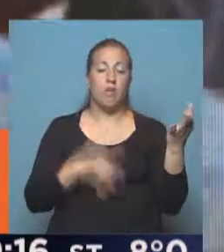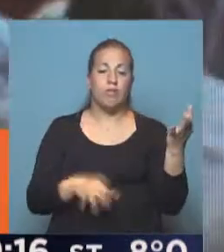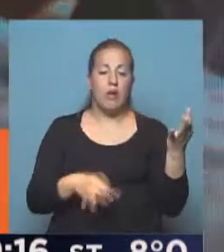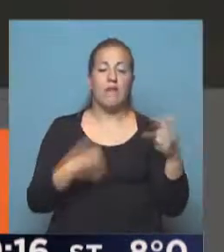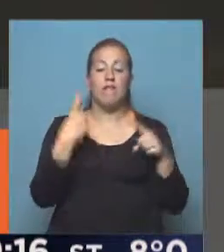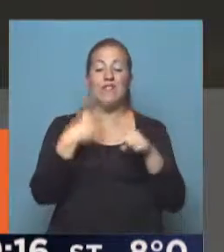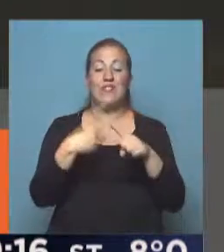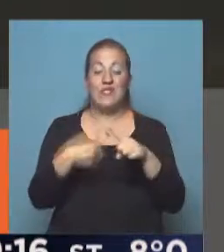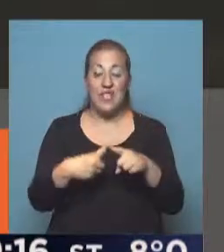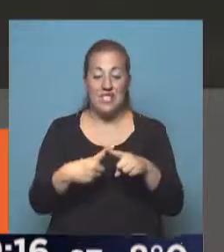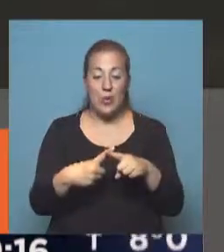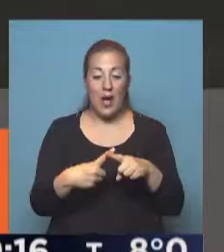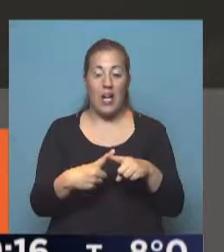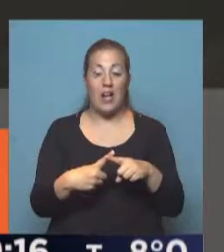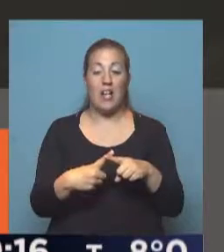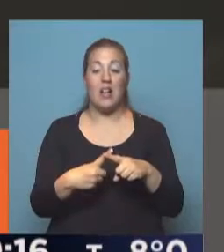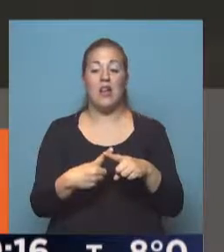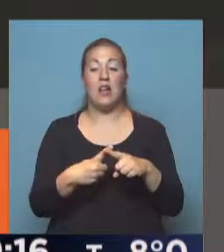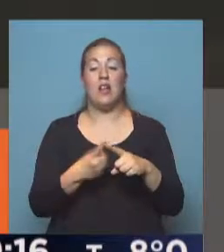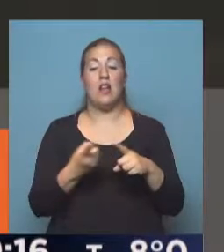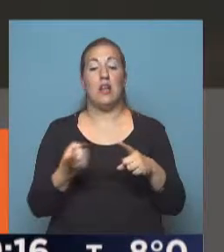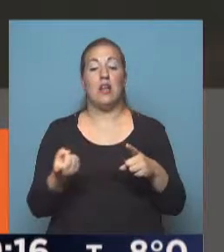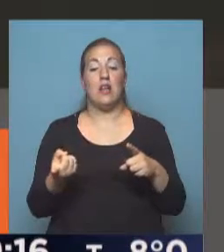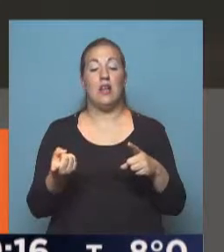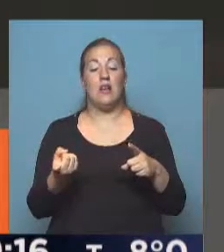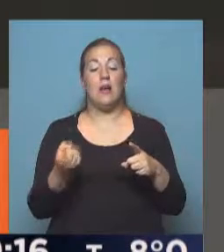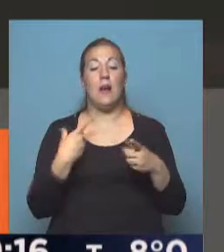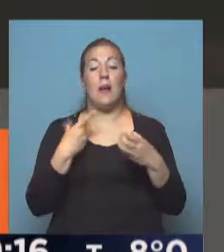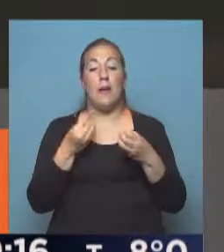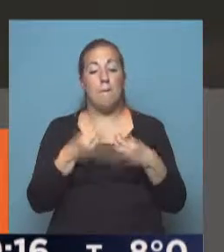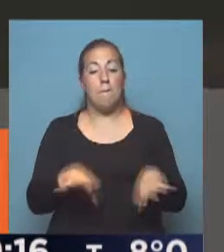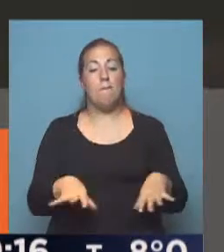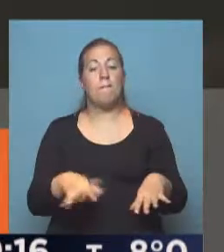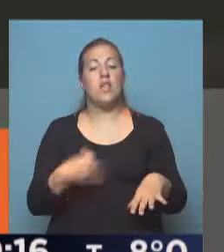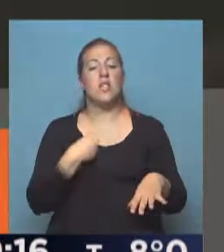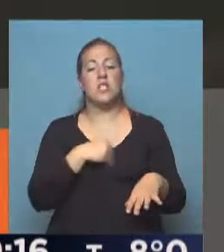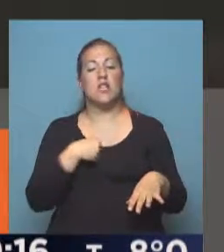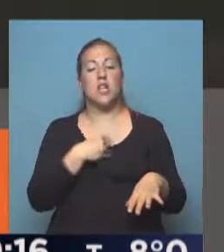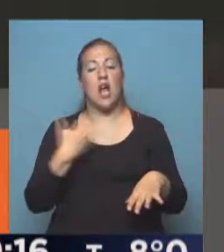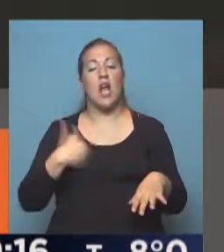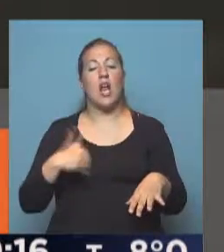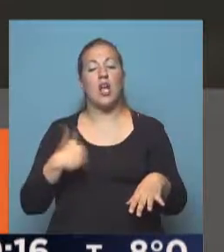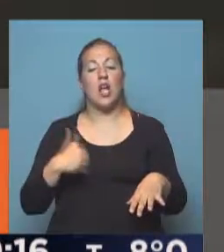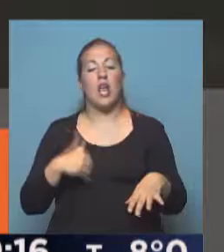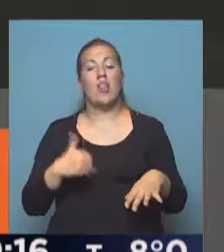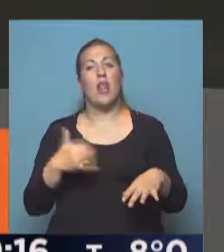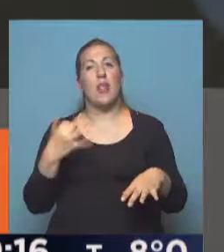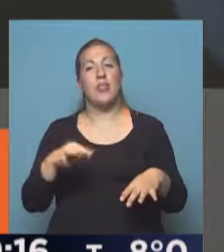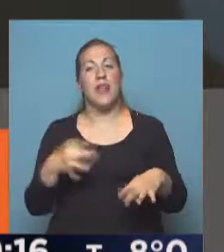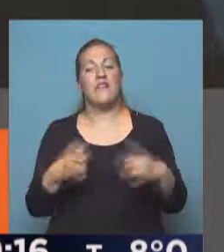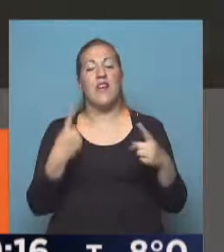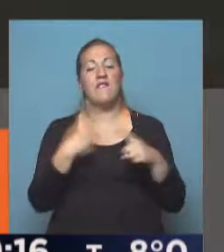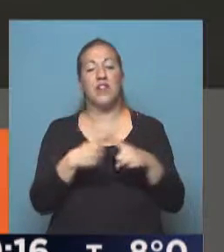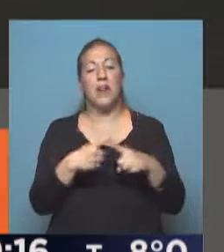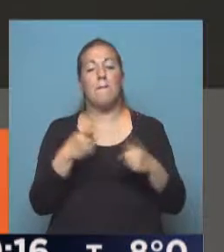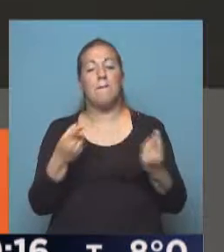festivales y empecé a sentir que argentina merecía tener su festival porque hay